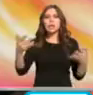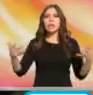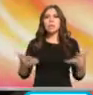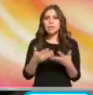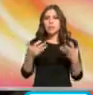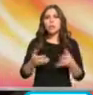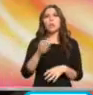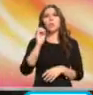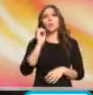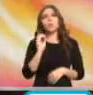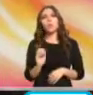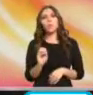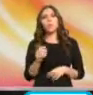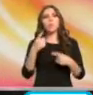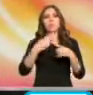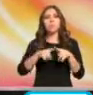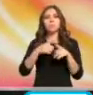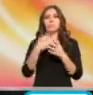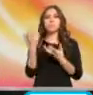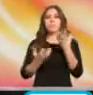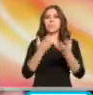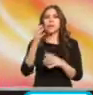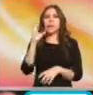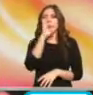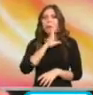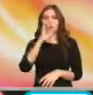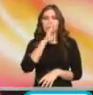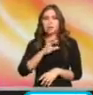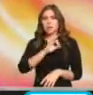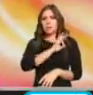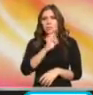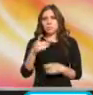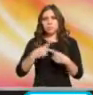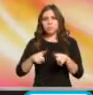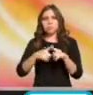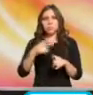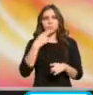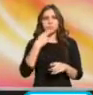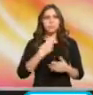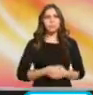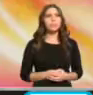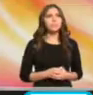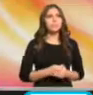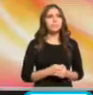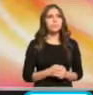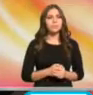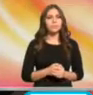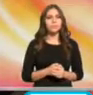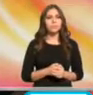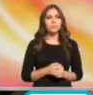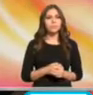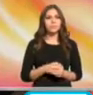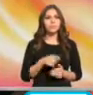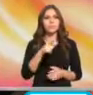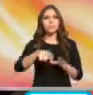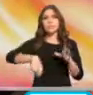podemos utilizar a caliente, como en este caso lo vamos a Oye, hacer. ¿hasta cuánto? Vamos a Ya le dejo de... Ah, eso hay que ponerle con el